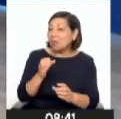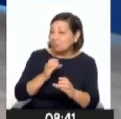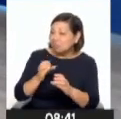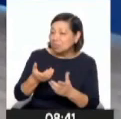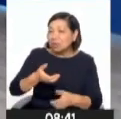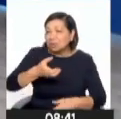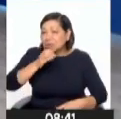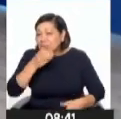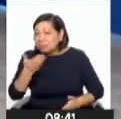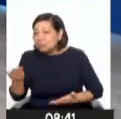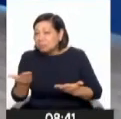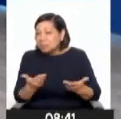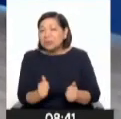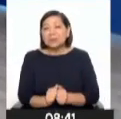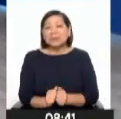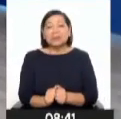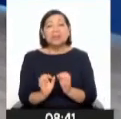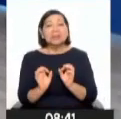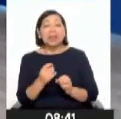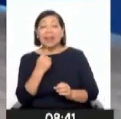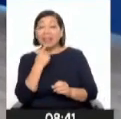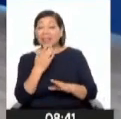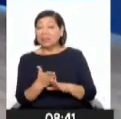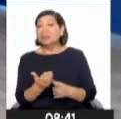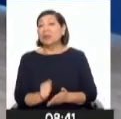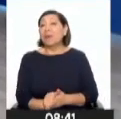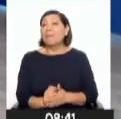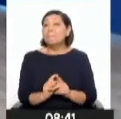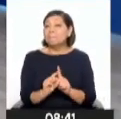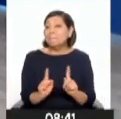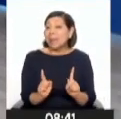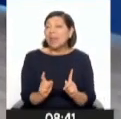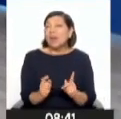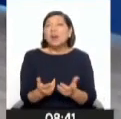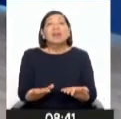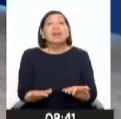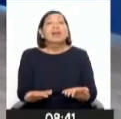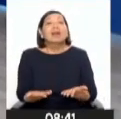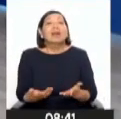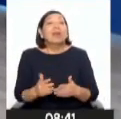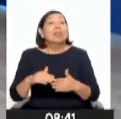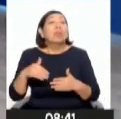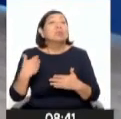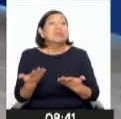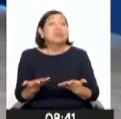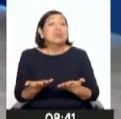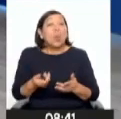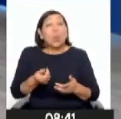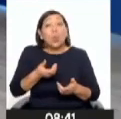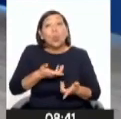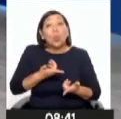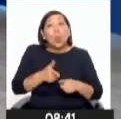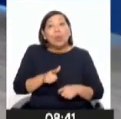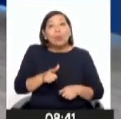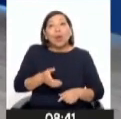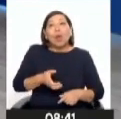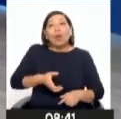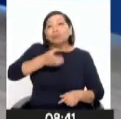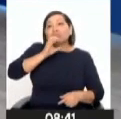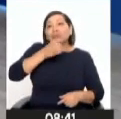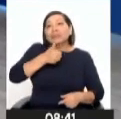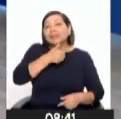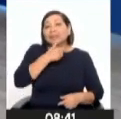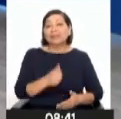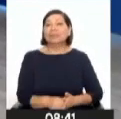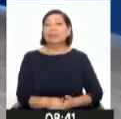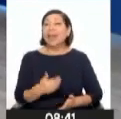bebida, digamos, como se menciona, social, pero ¿qué puede provocar en el exceso? Así es, Gonzalo.